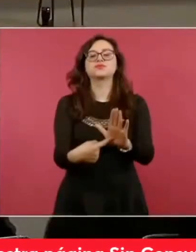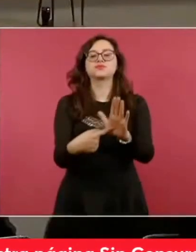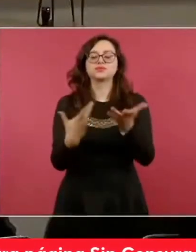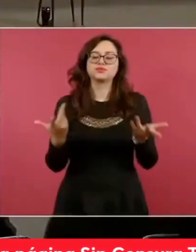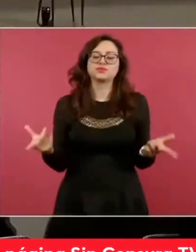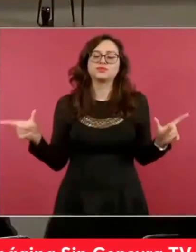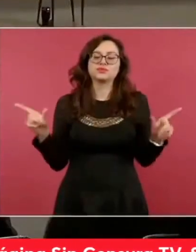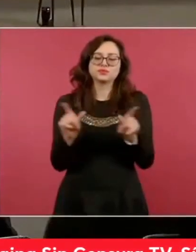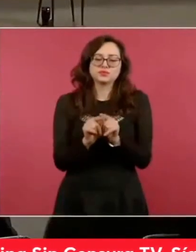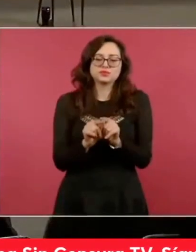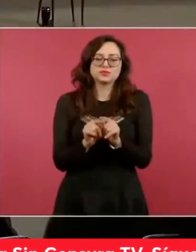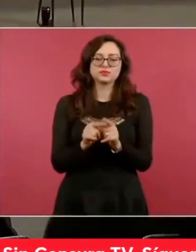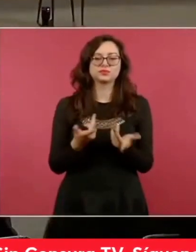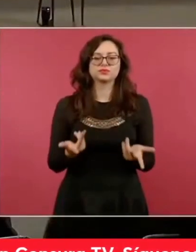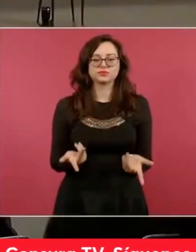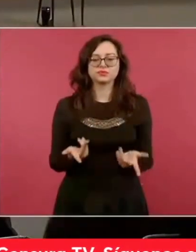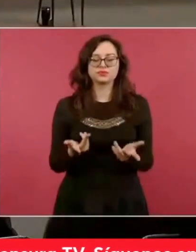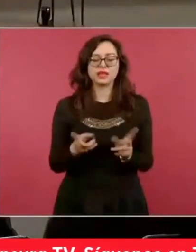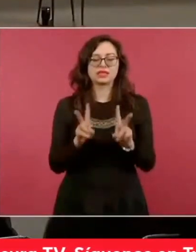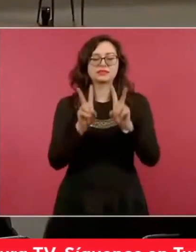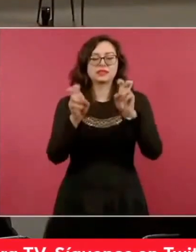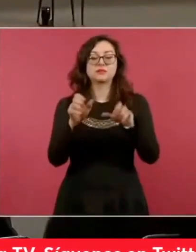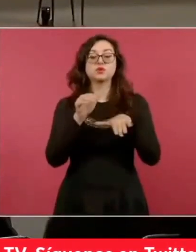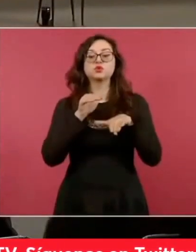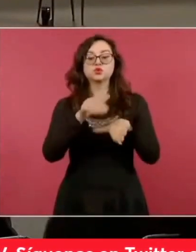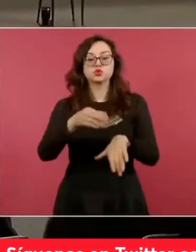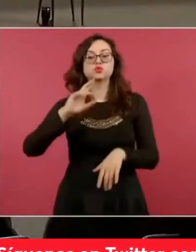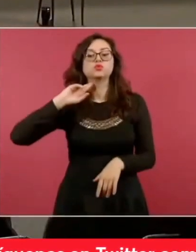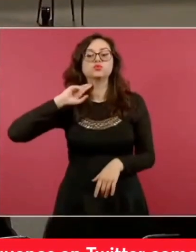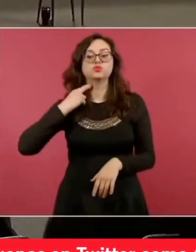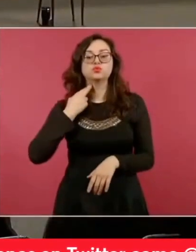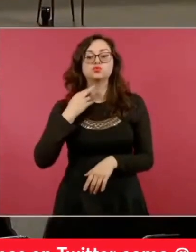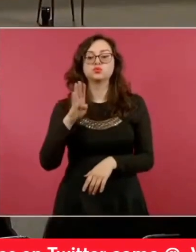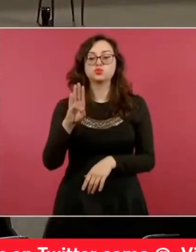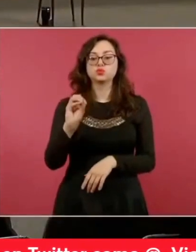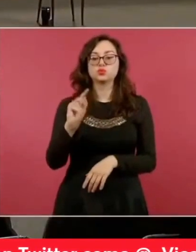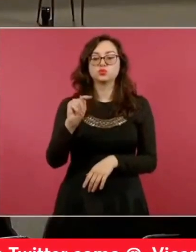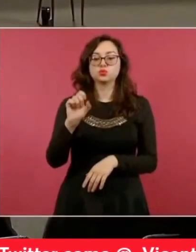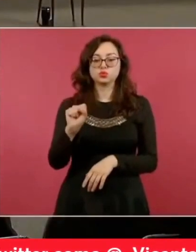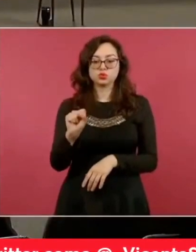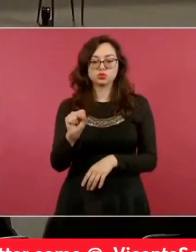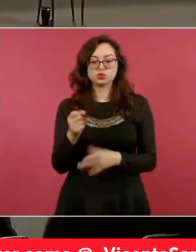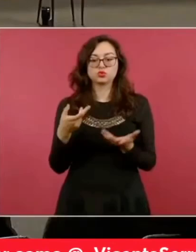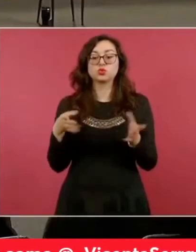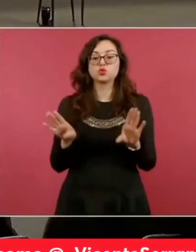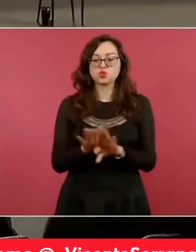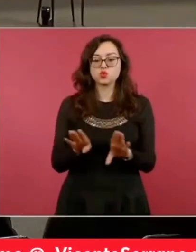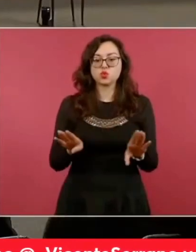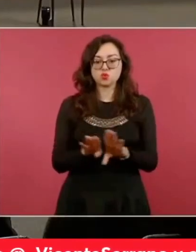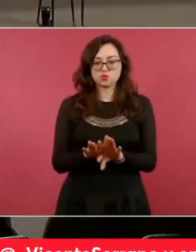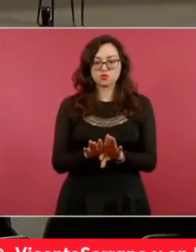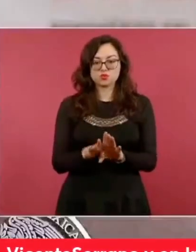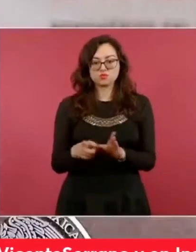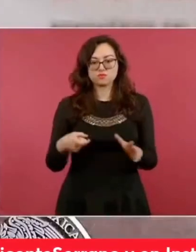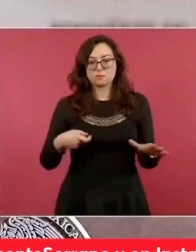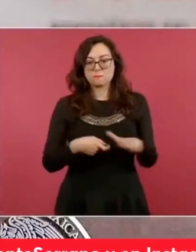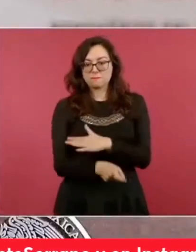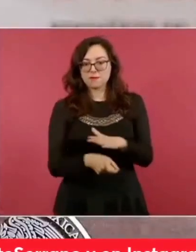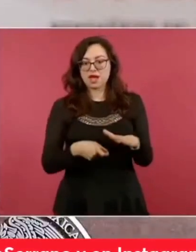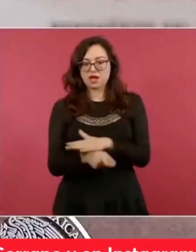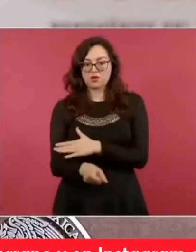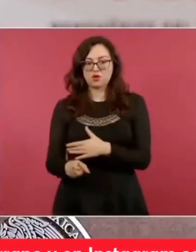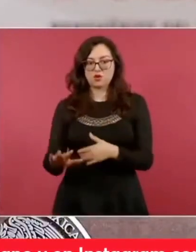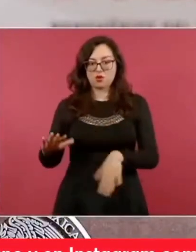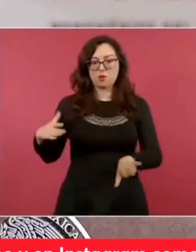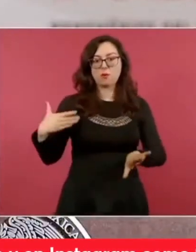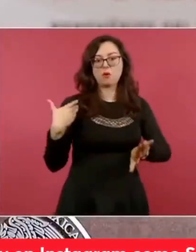el quienes quieren los bots, de cómo se genera la guerra sucia contra la familia del presidente con ataques